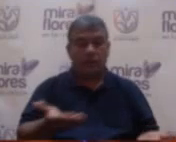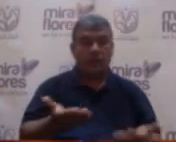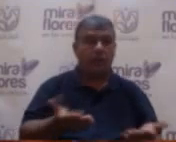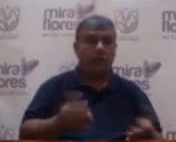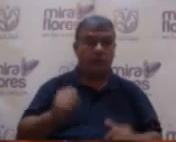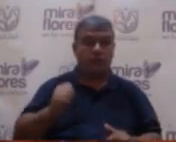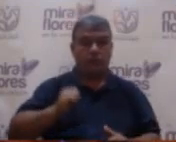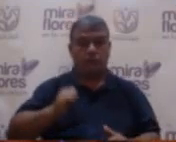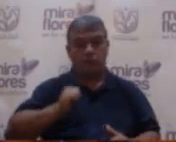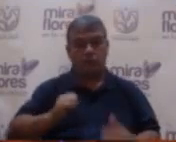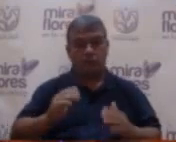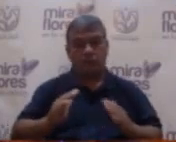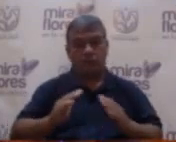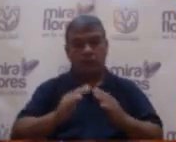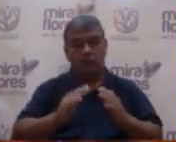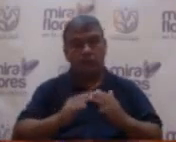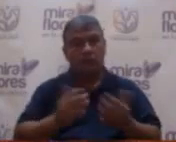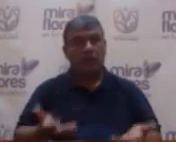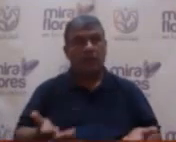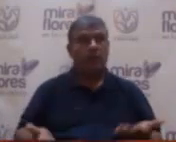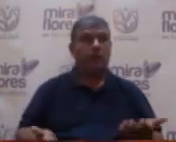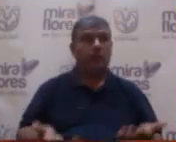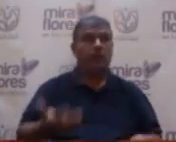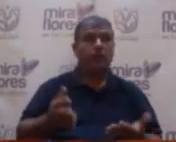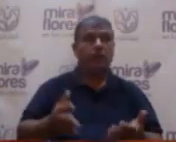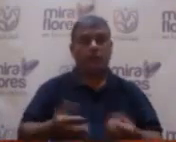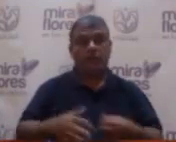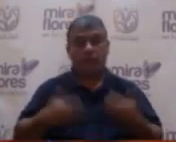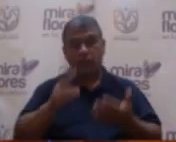a la municipalidad, pero le dije a la secretaria que por favor si lo